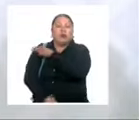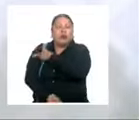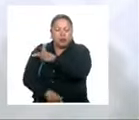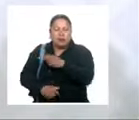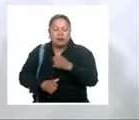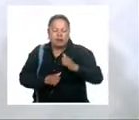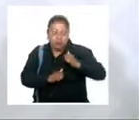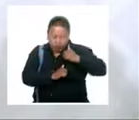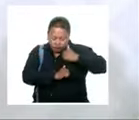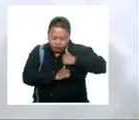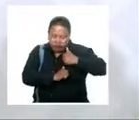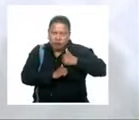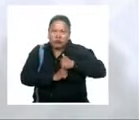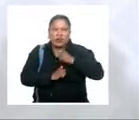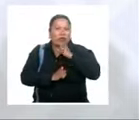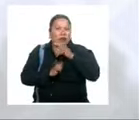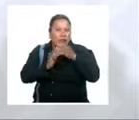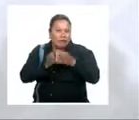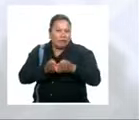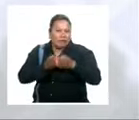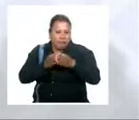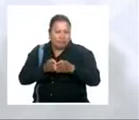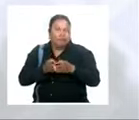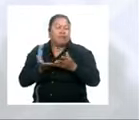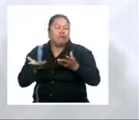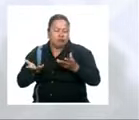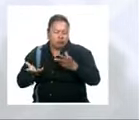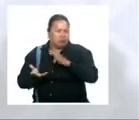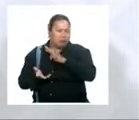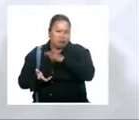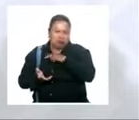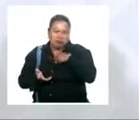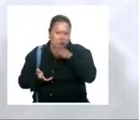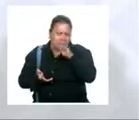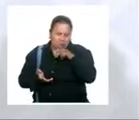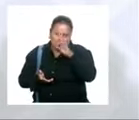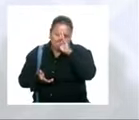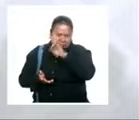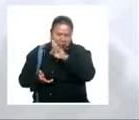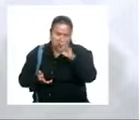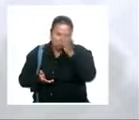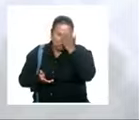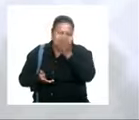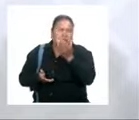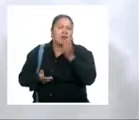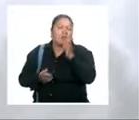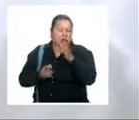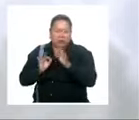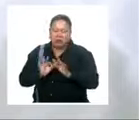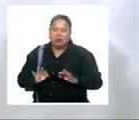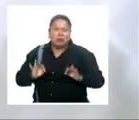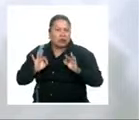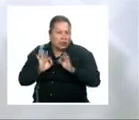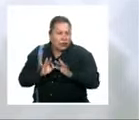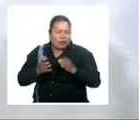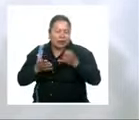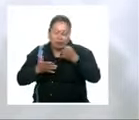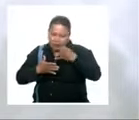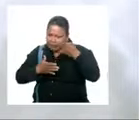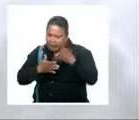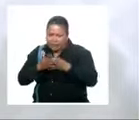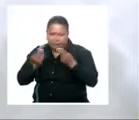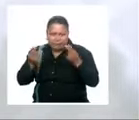el Ejército y la Marina. Reconocemos la importancia y la profundidad del